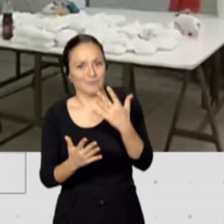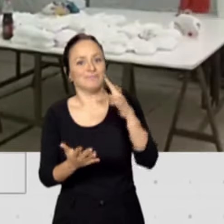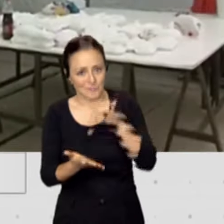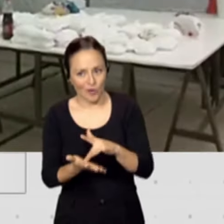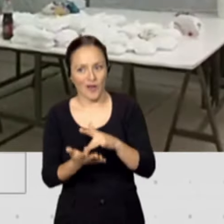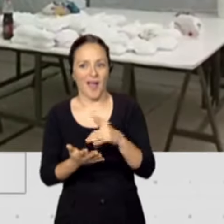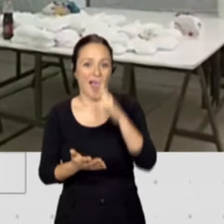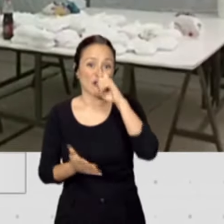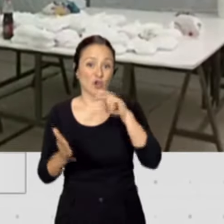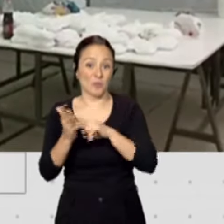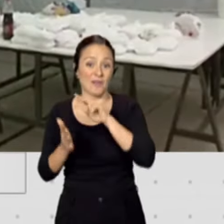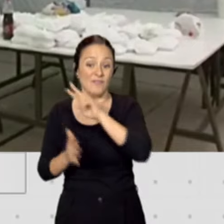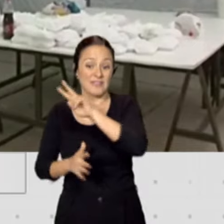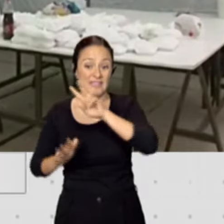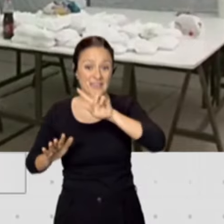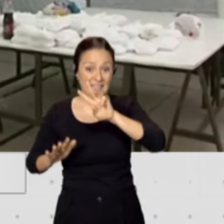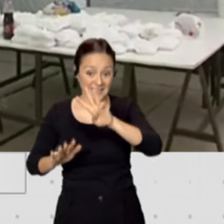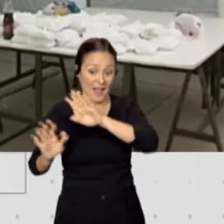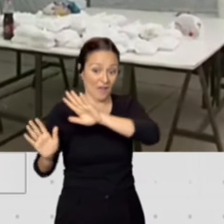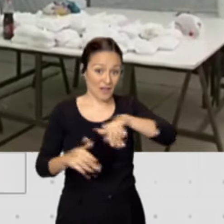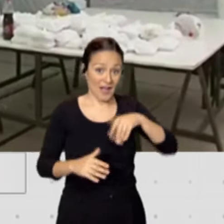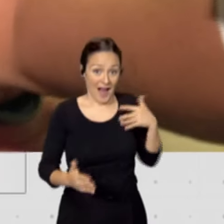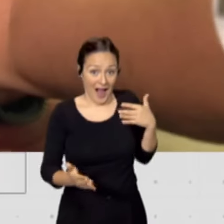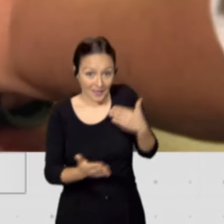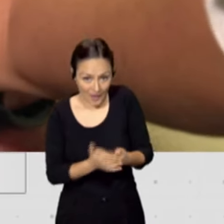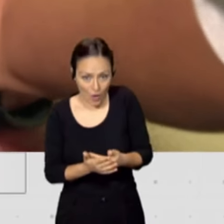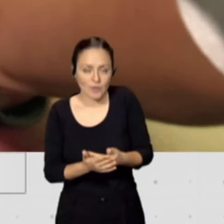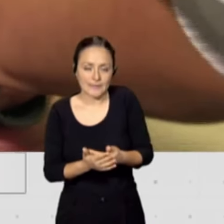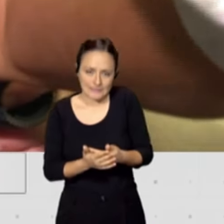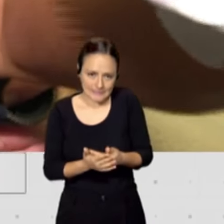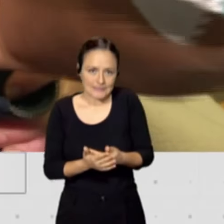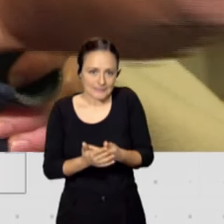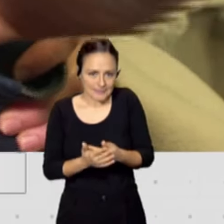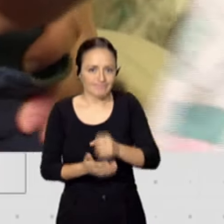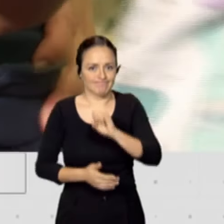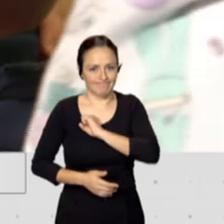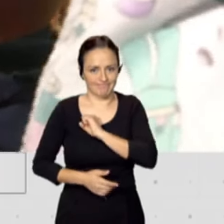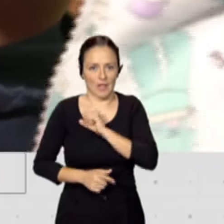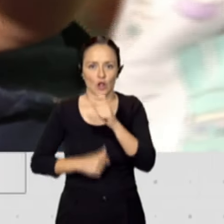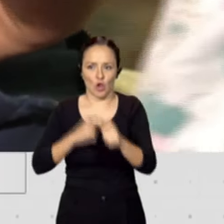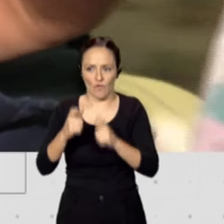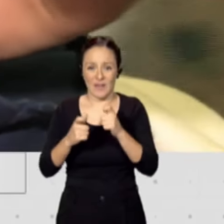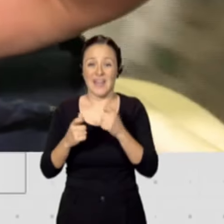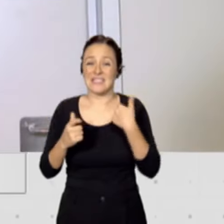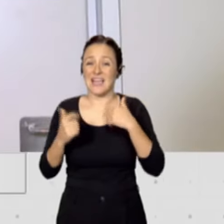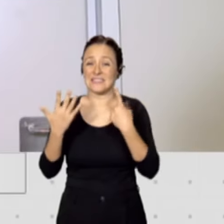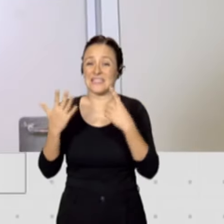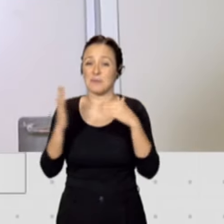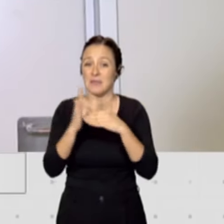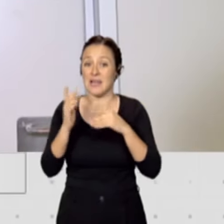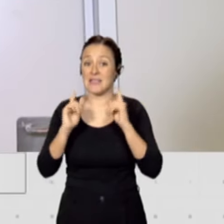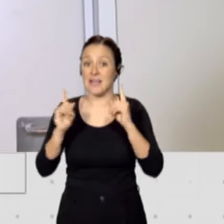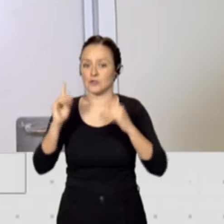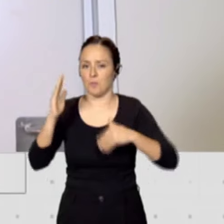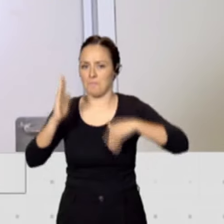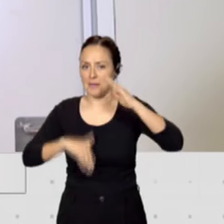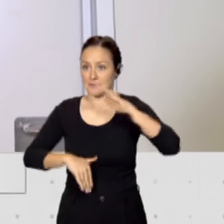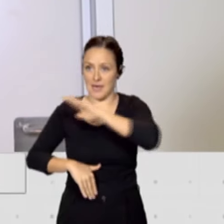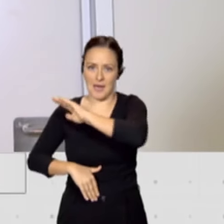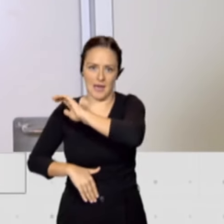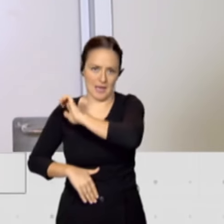2023 y en lo que llevamos de de 2024 ya hay más de 6000 casos de tofer en en en España y